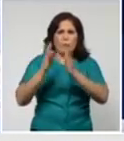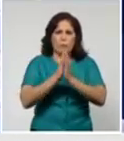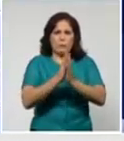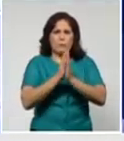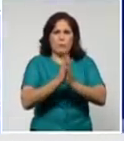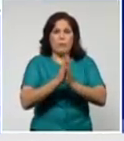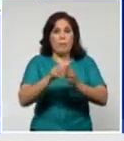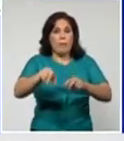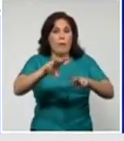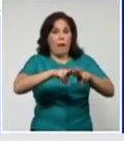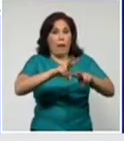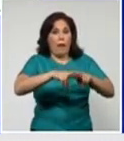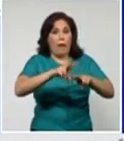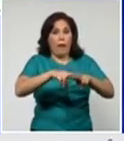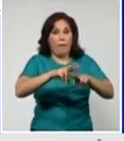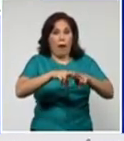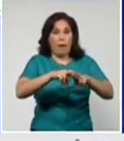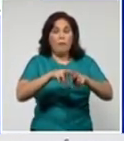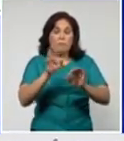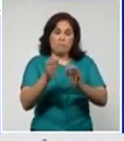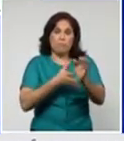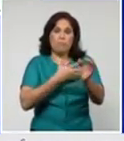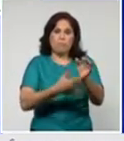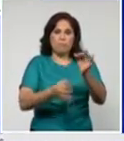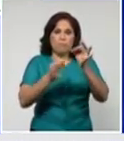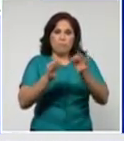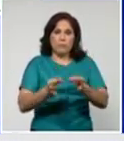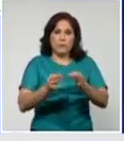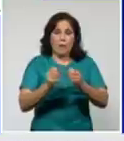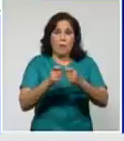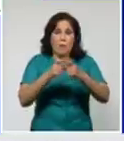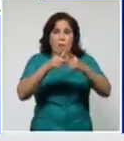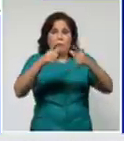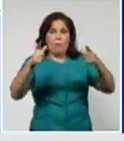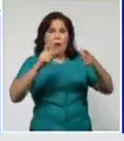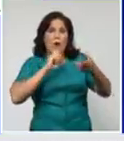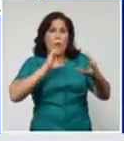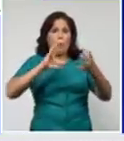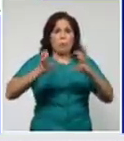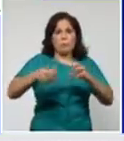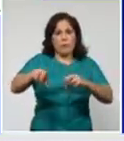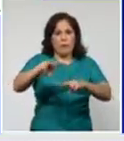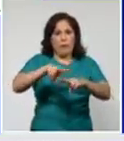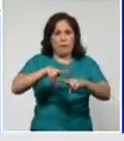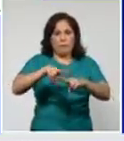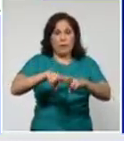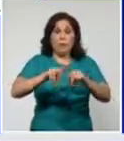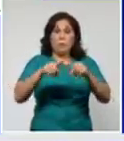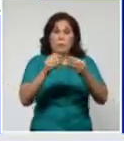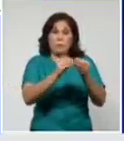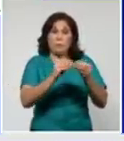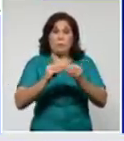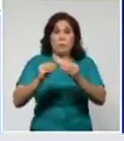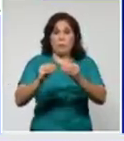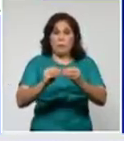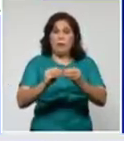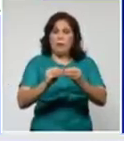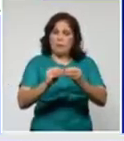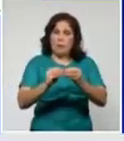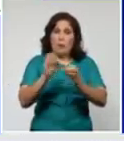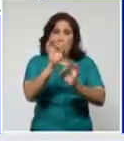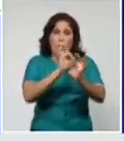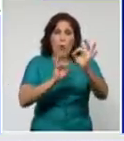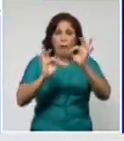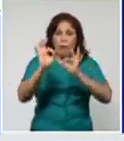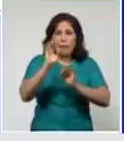Habana, que realmente es de una elevada complejidad la transmisión. Esa bolita de colores es